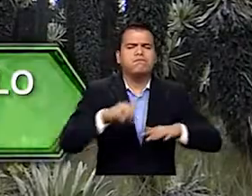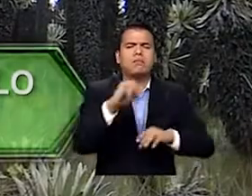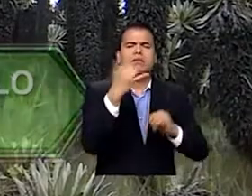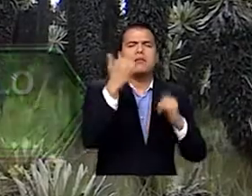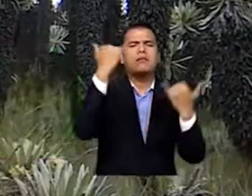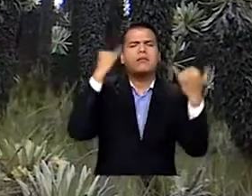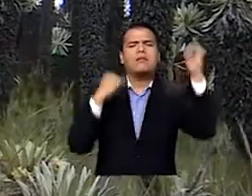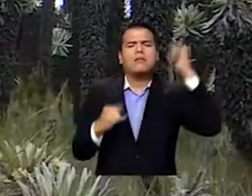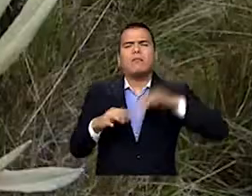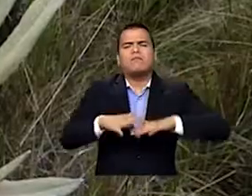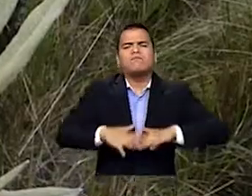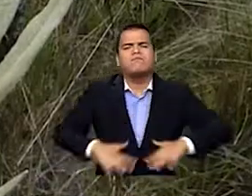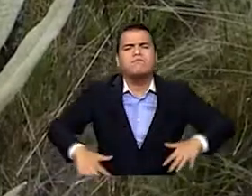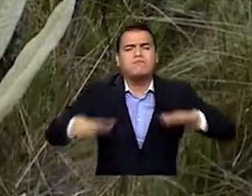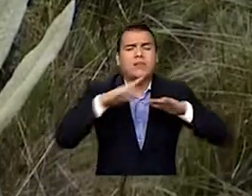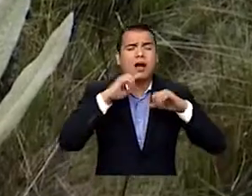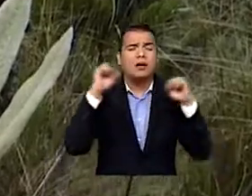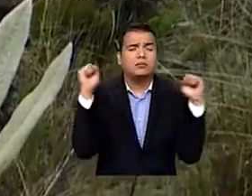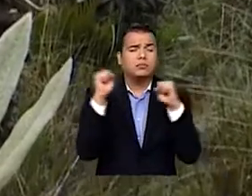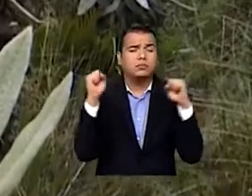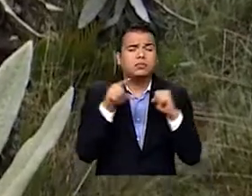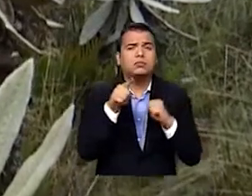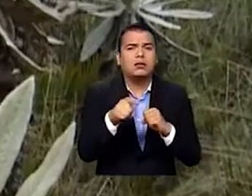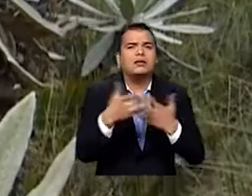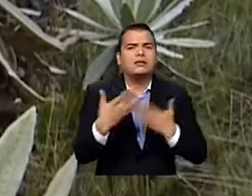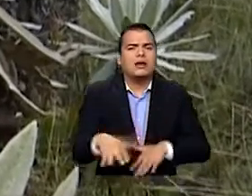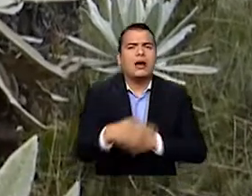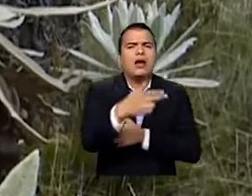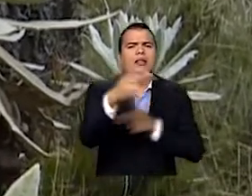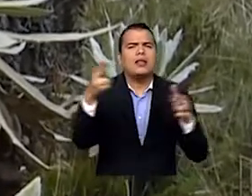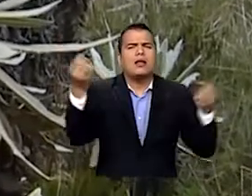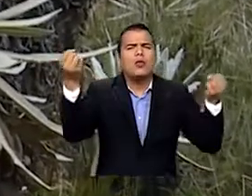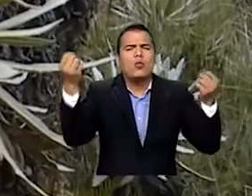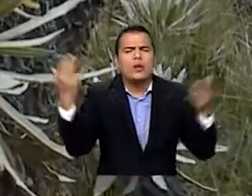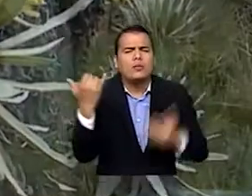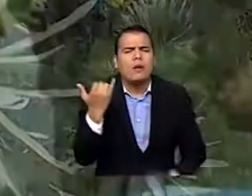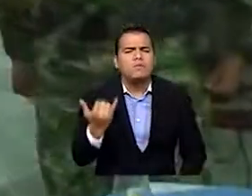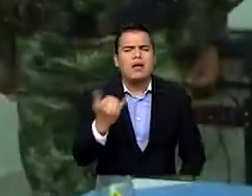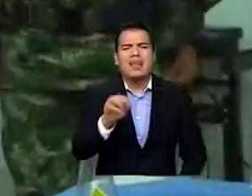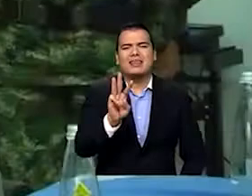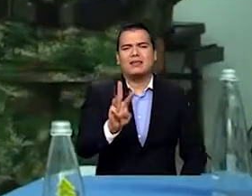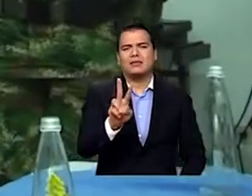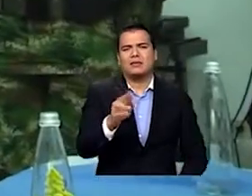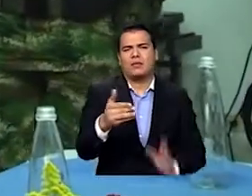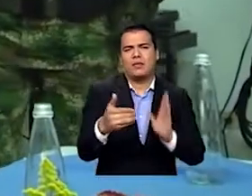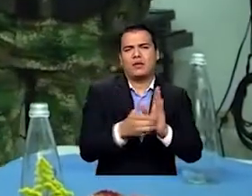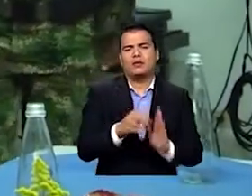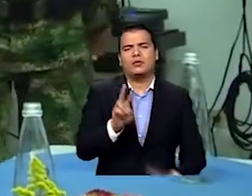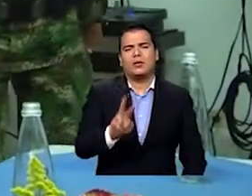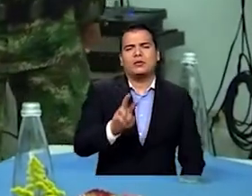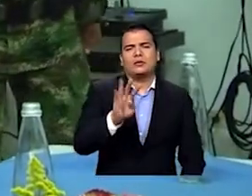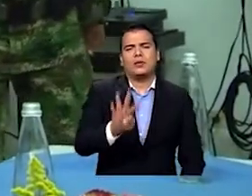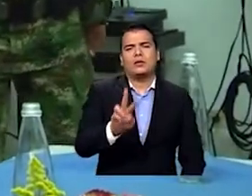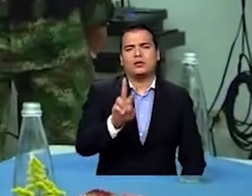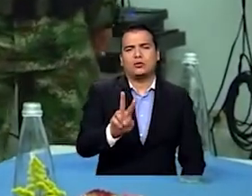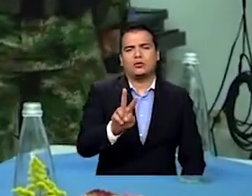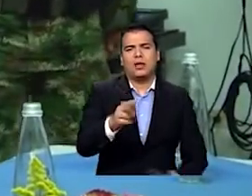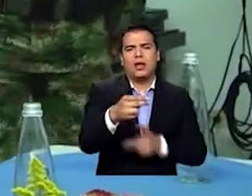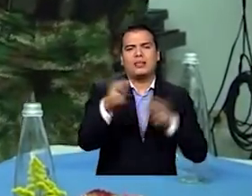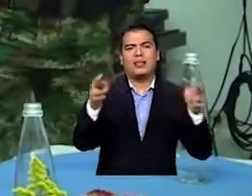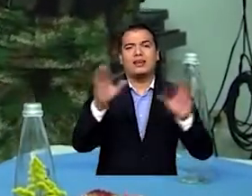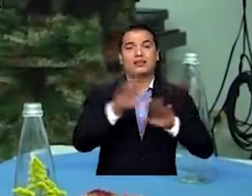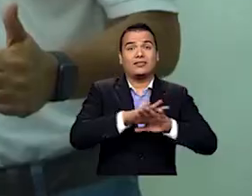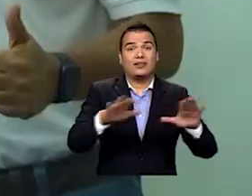los cuales comprenden una extensión que abarca 35.242 hectáreas. Este memorando de entendimiento, el cual también firmaron el director